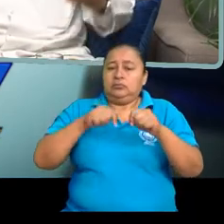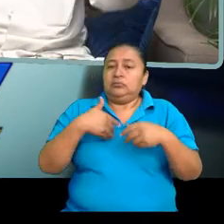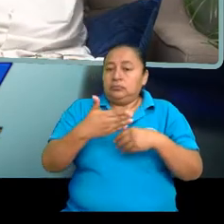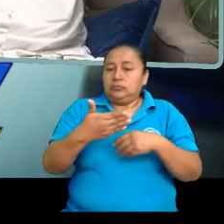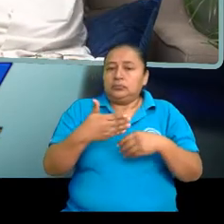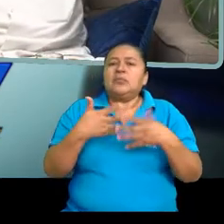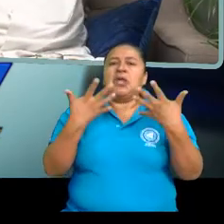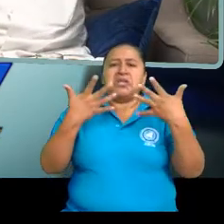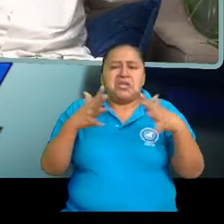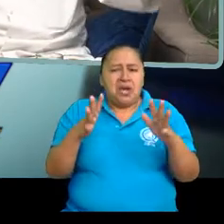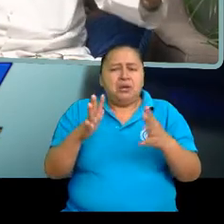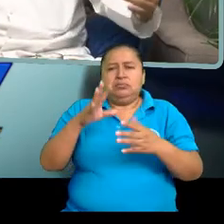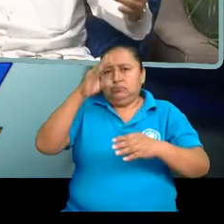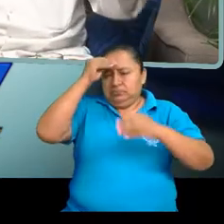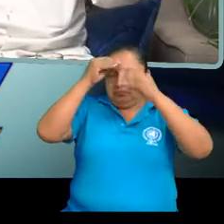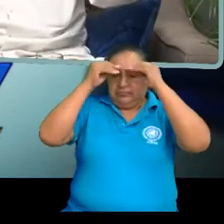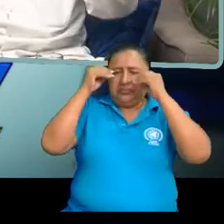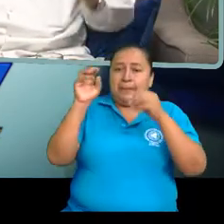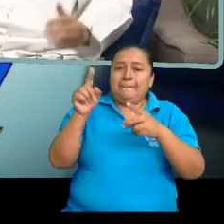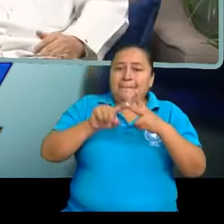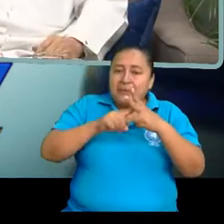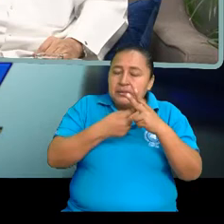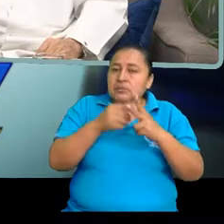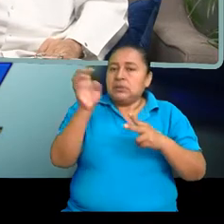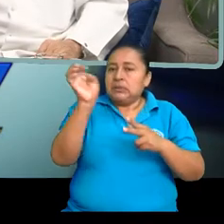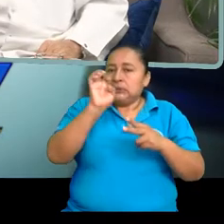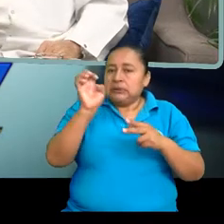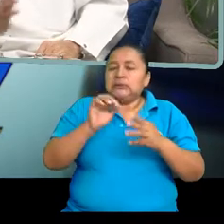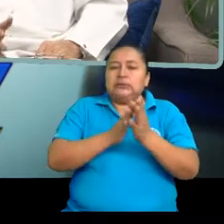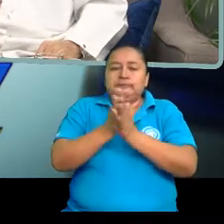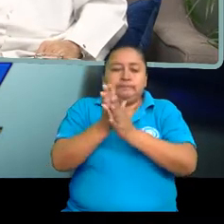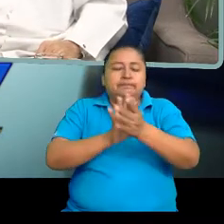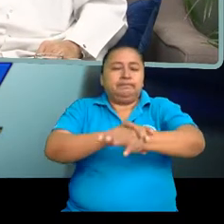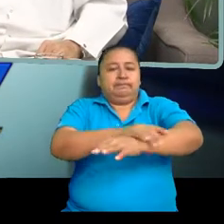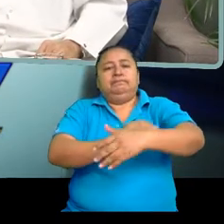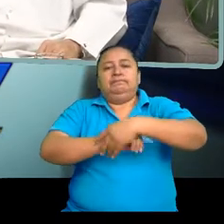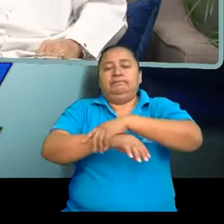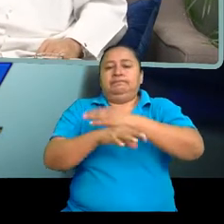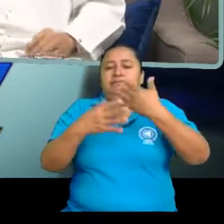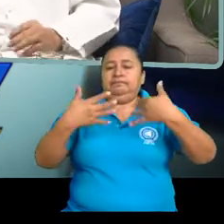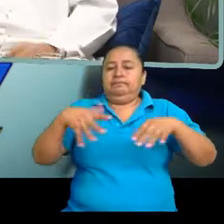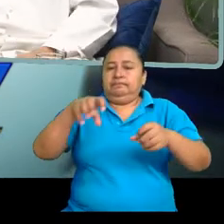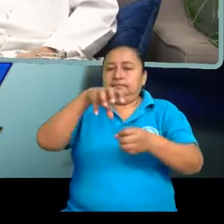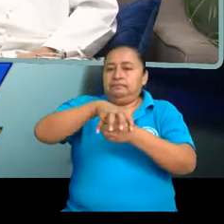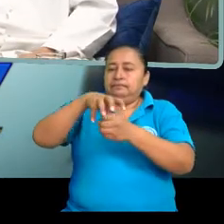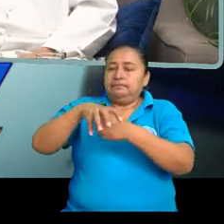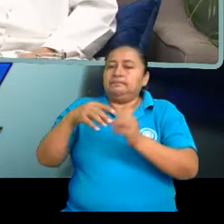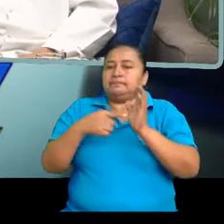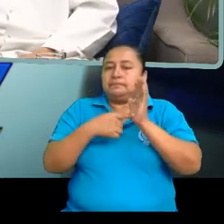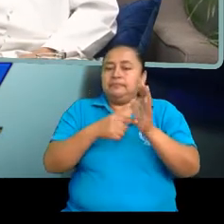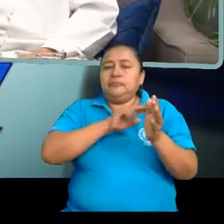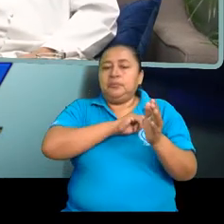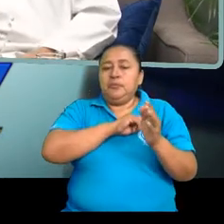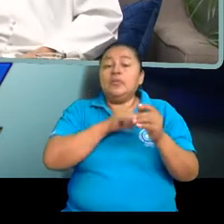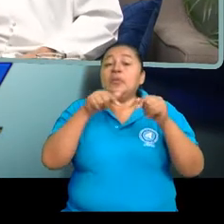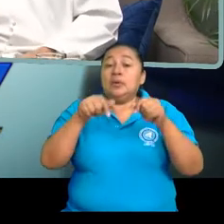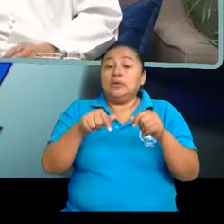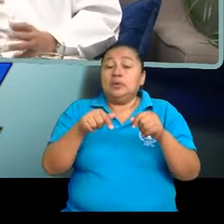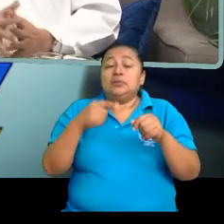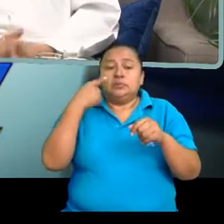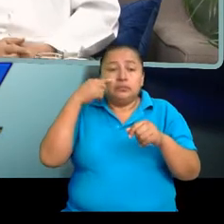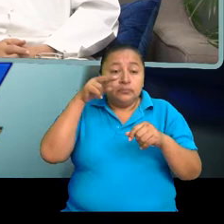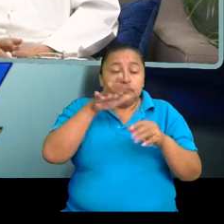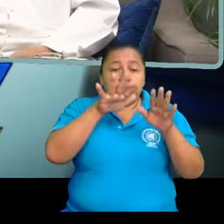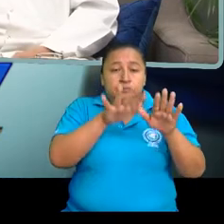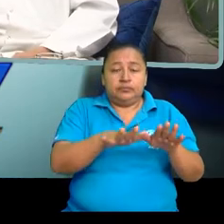nos preparamos desde enero y estamos preparados para cualquiera de los escenarios que se nos presente. Nos encontramos en el